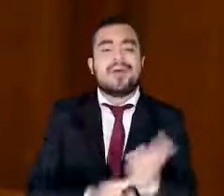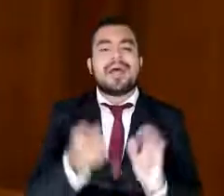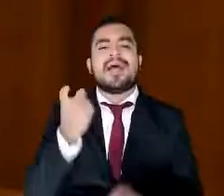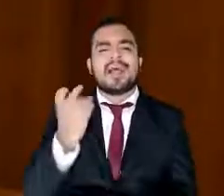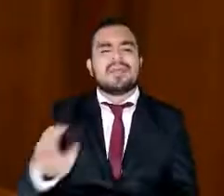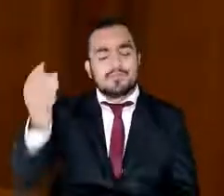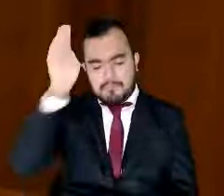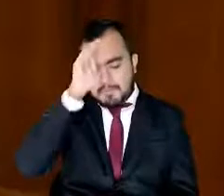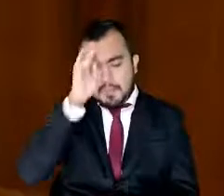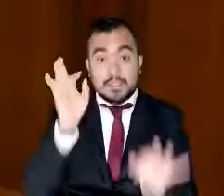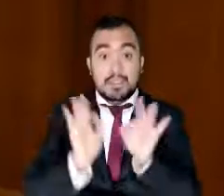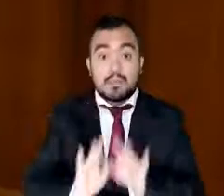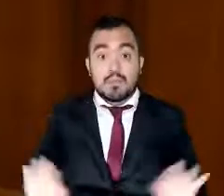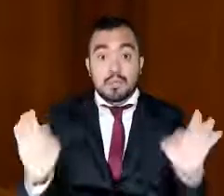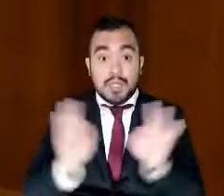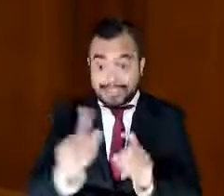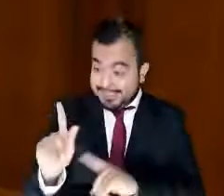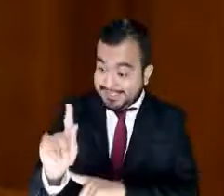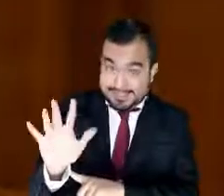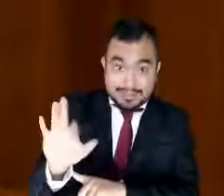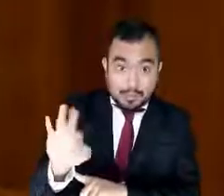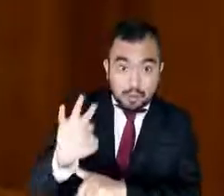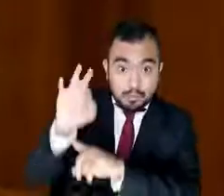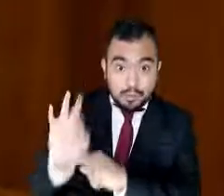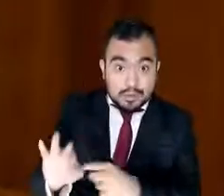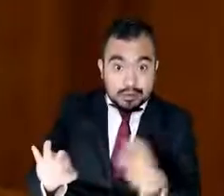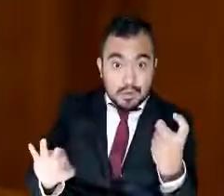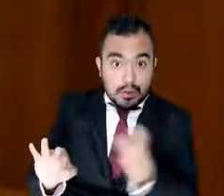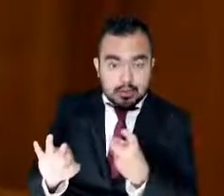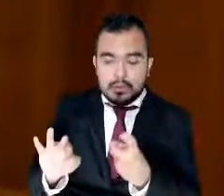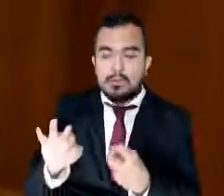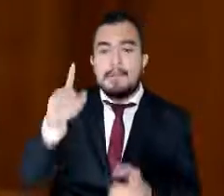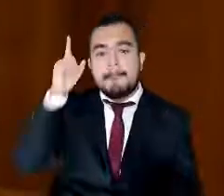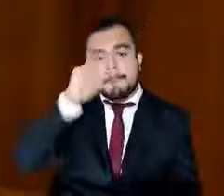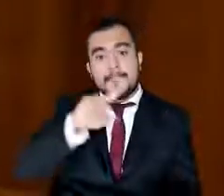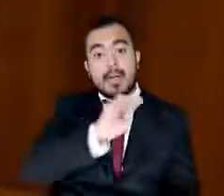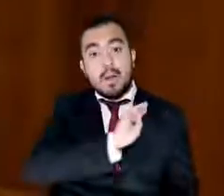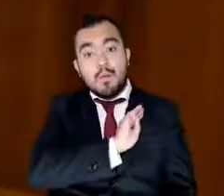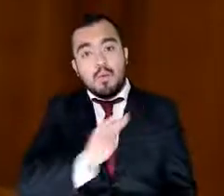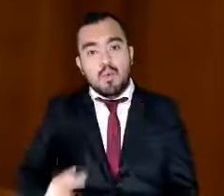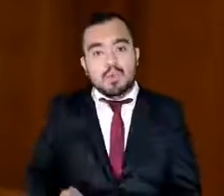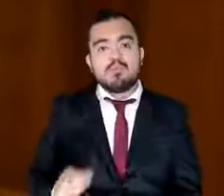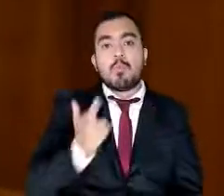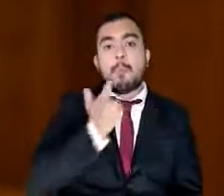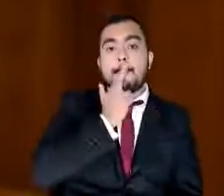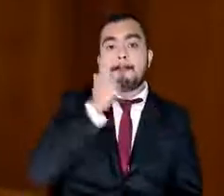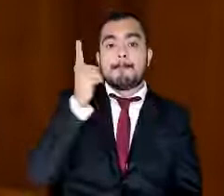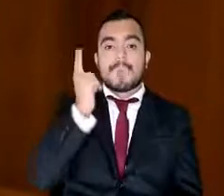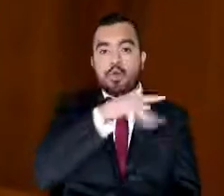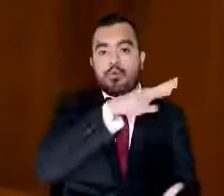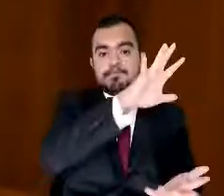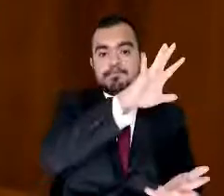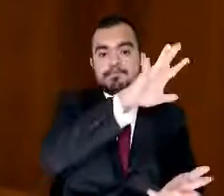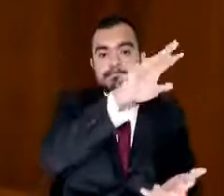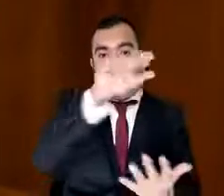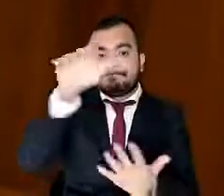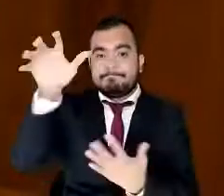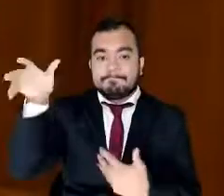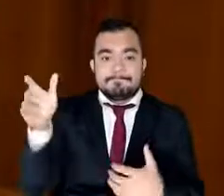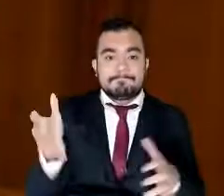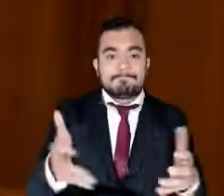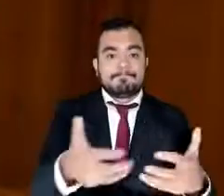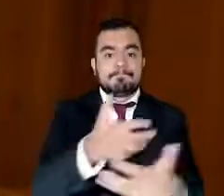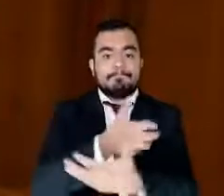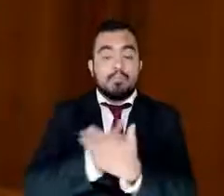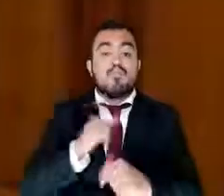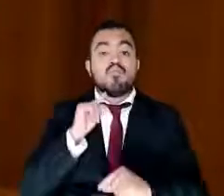importante? Atender ese 75% para que los municipios pues incrementen su recaudación y poco a poco vayan